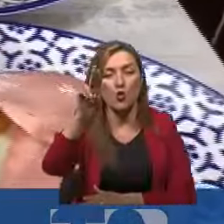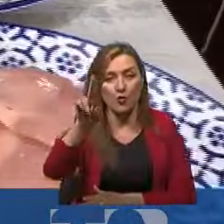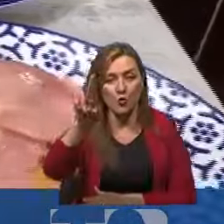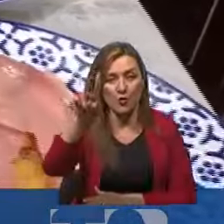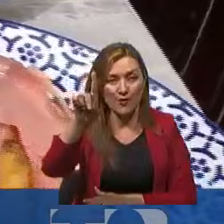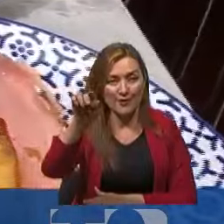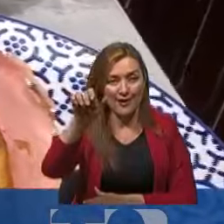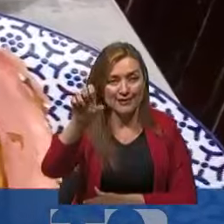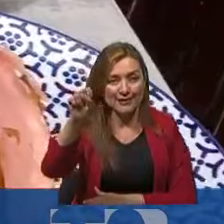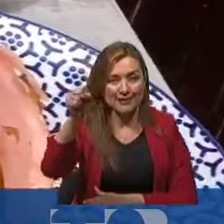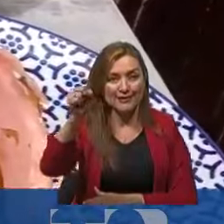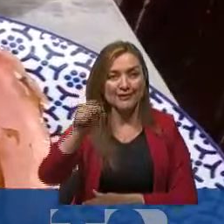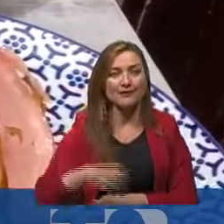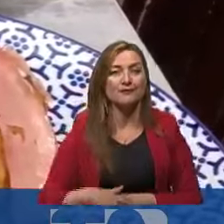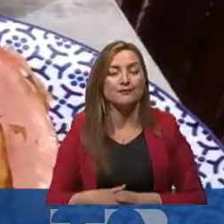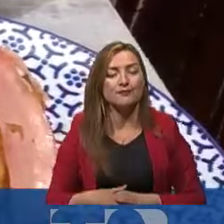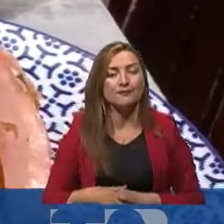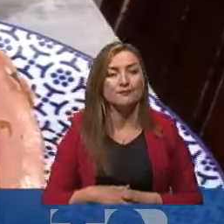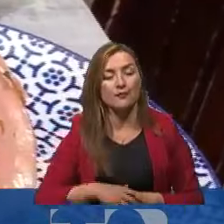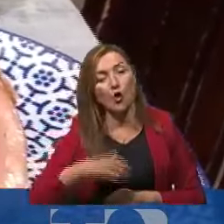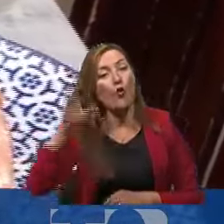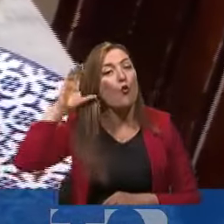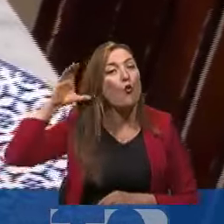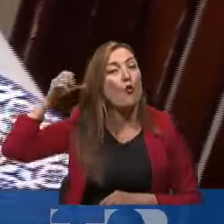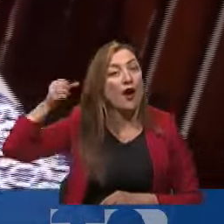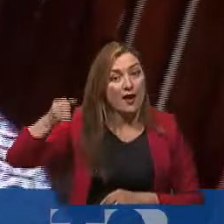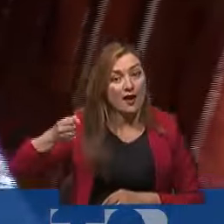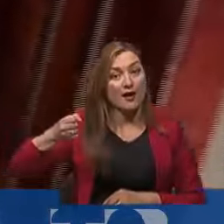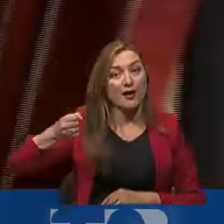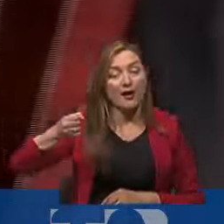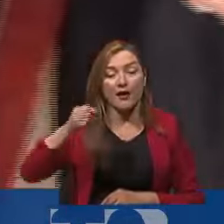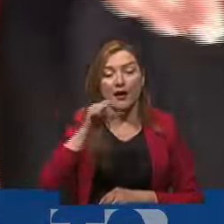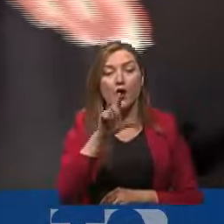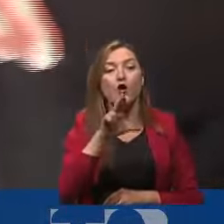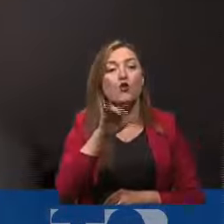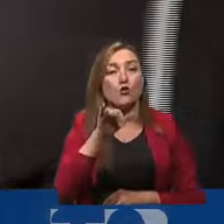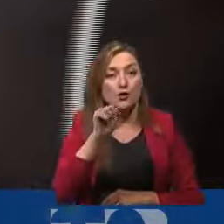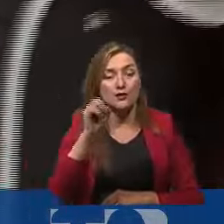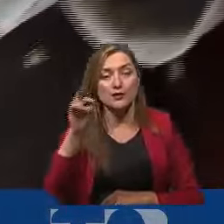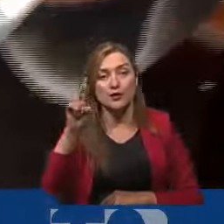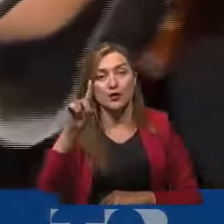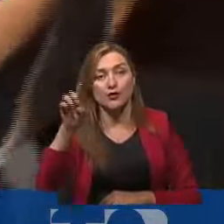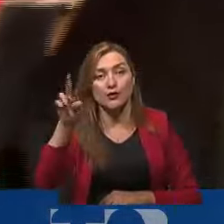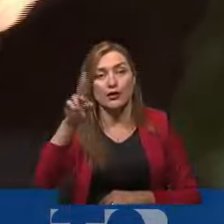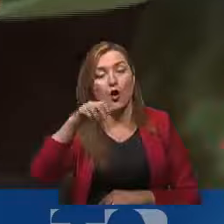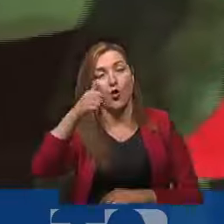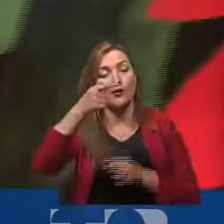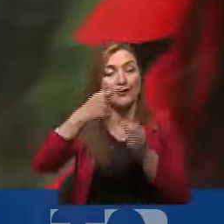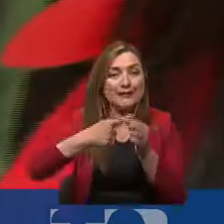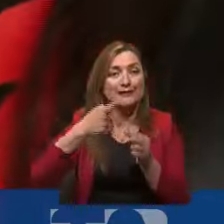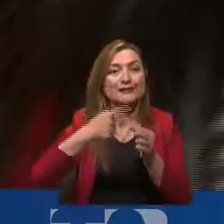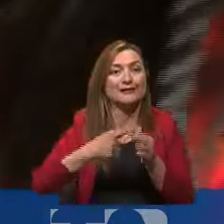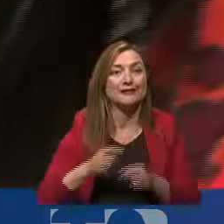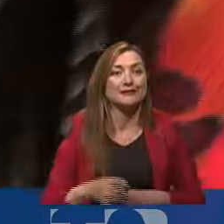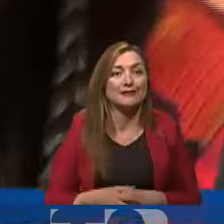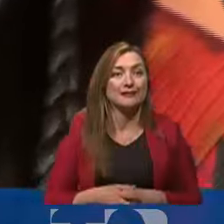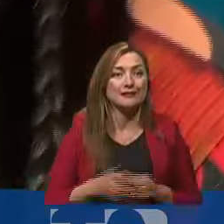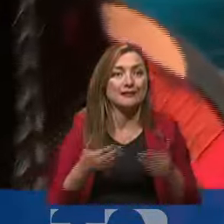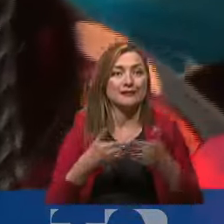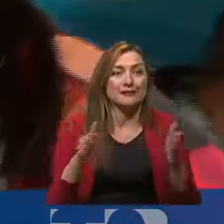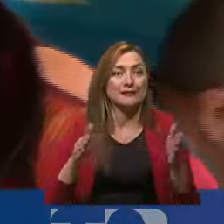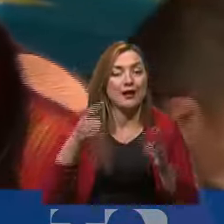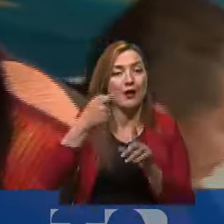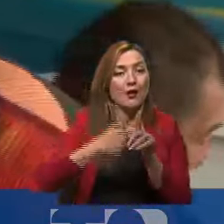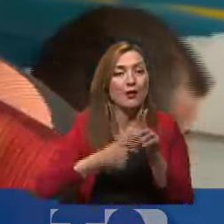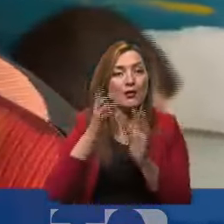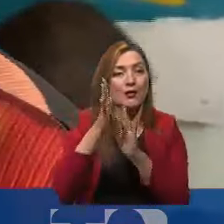está la sucursal, tenemos otra en Cuenca, en la Luis Cordero y otra en Quito que la estaremos abriendo desde